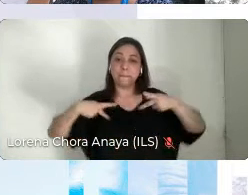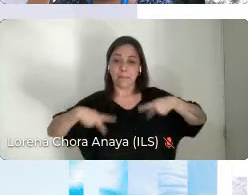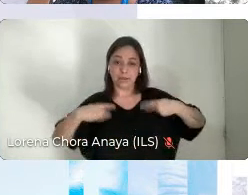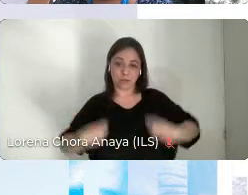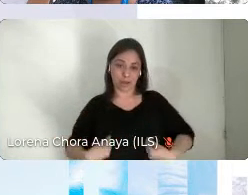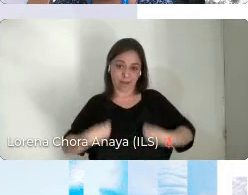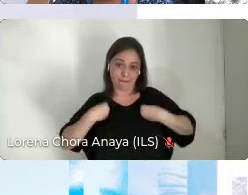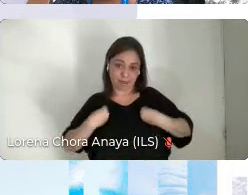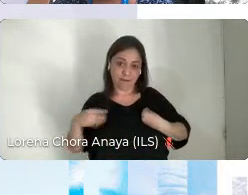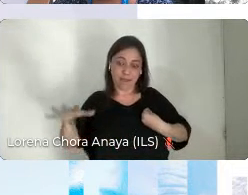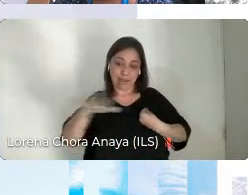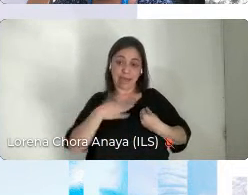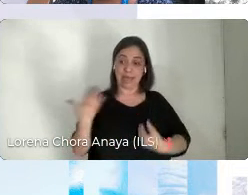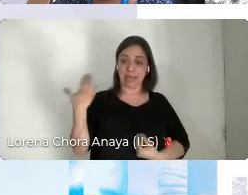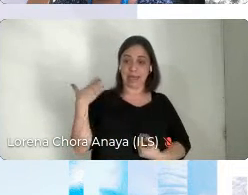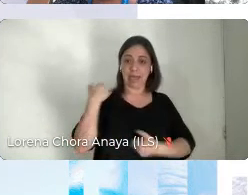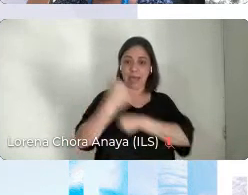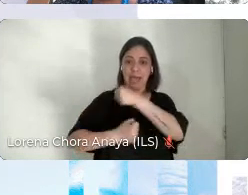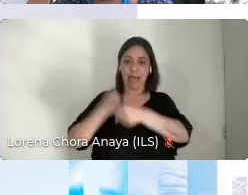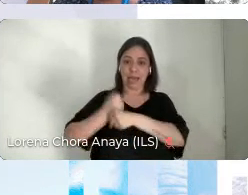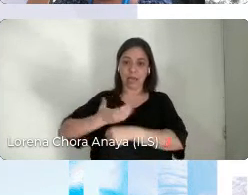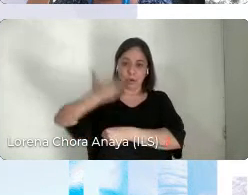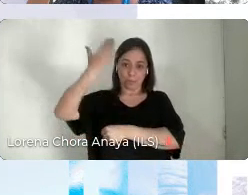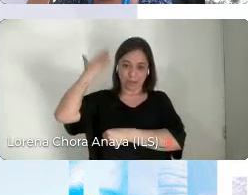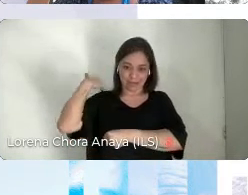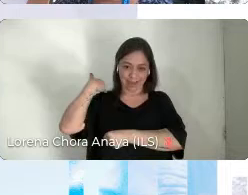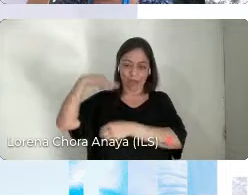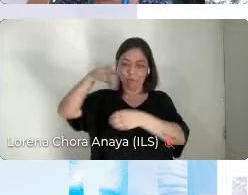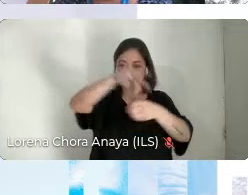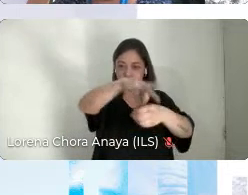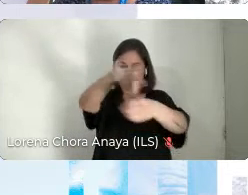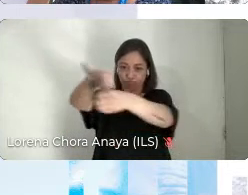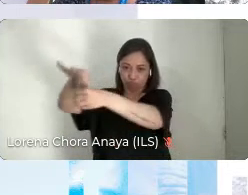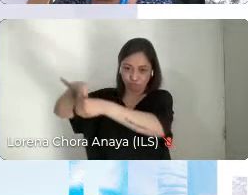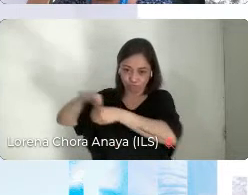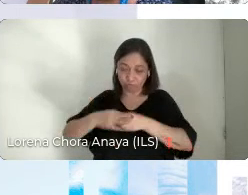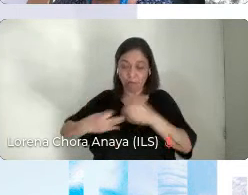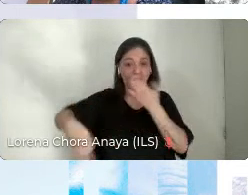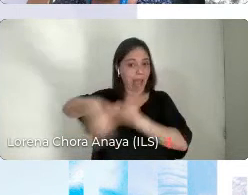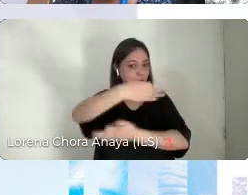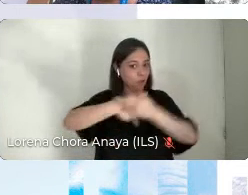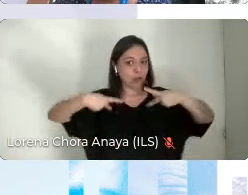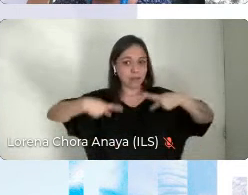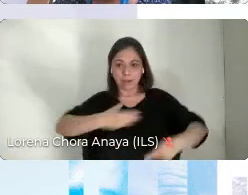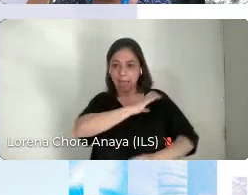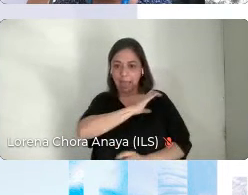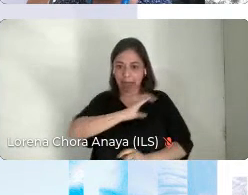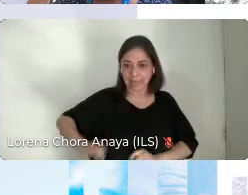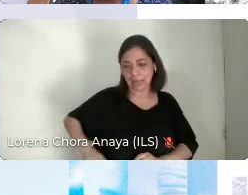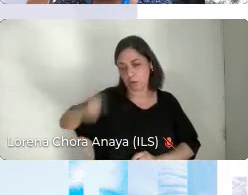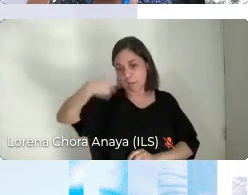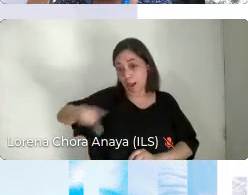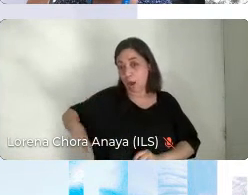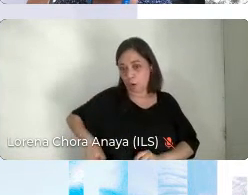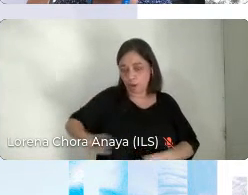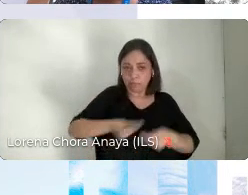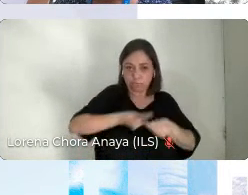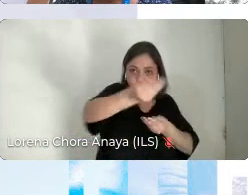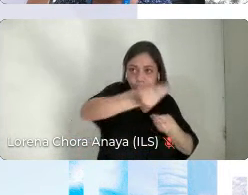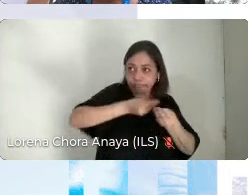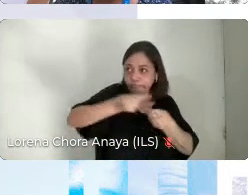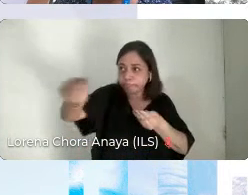en las últimas elecciones del año pasado a todos los candidatos de gobernación, alcaldías, consejos, asambleas, para alimentar planes de gobierno, desarrollo e